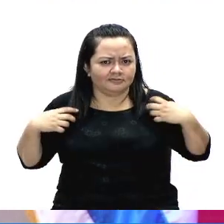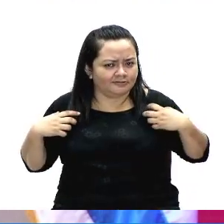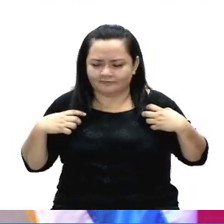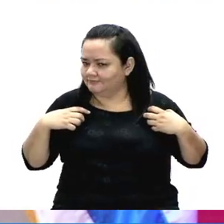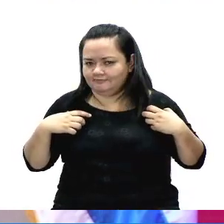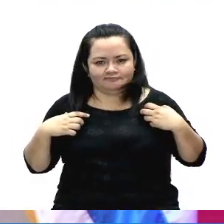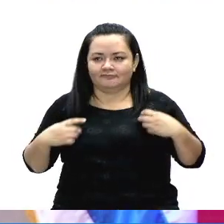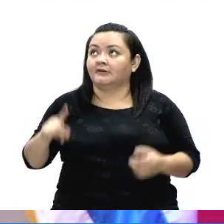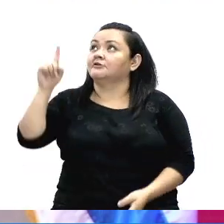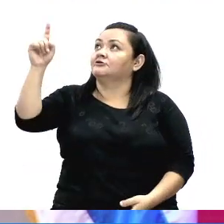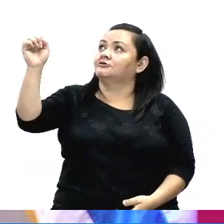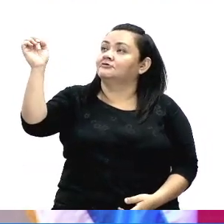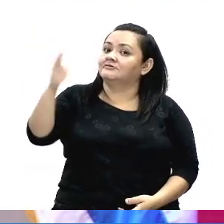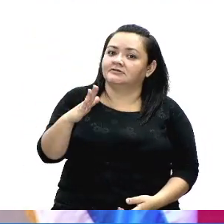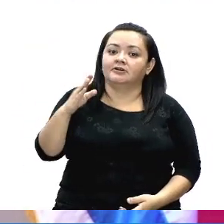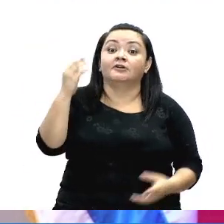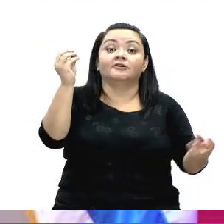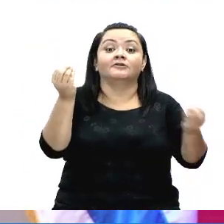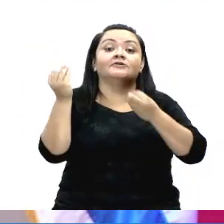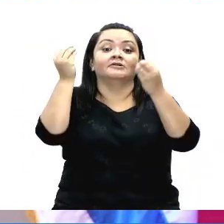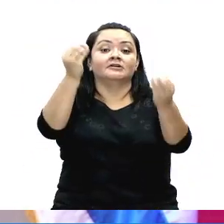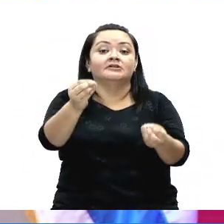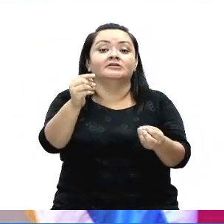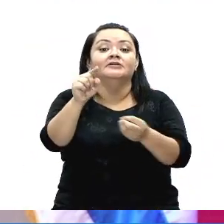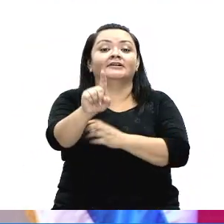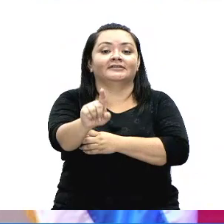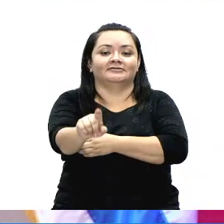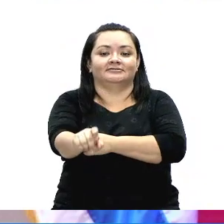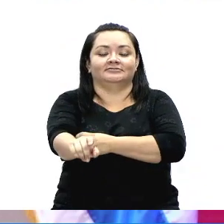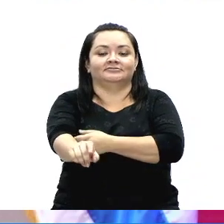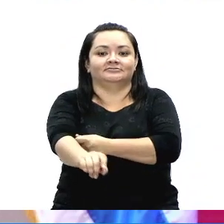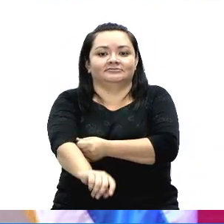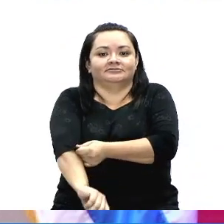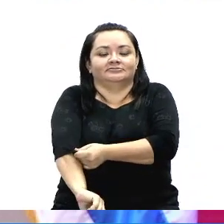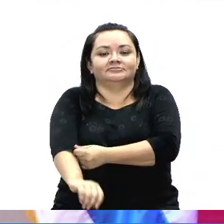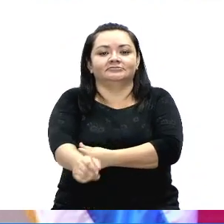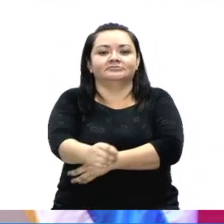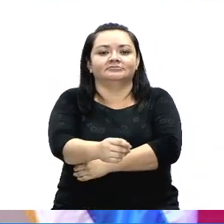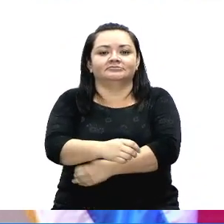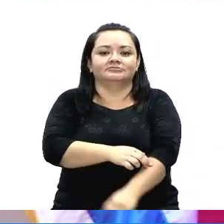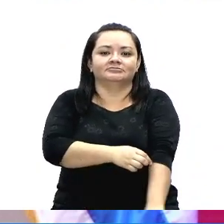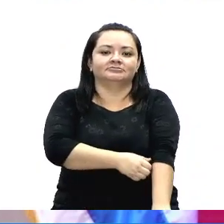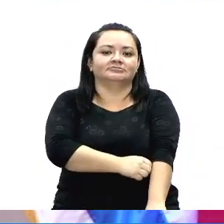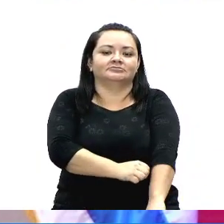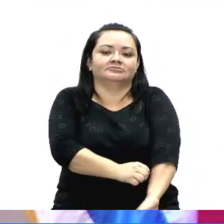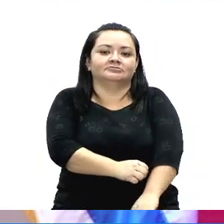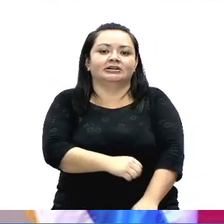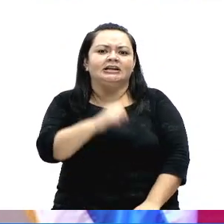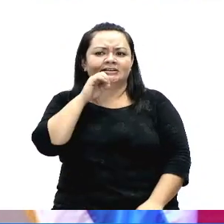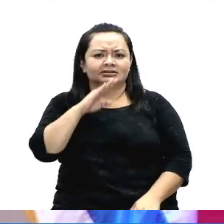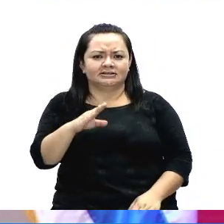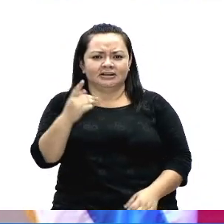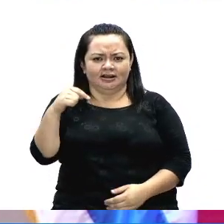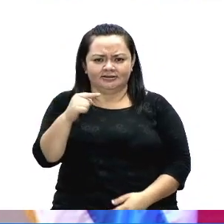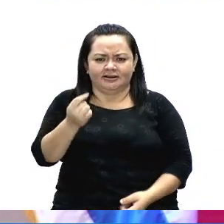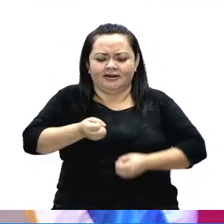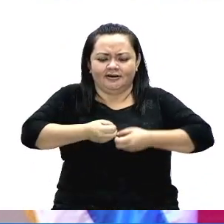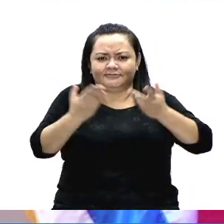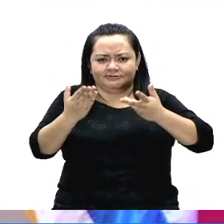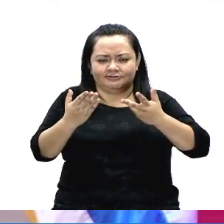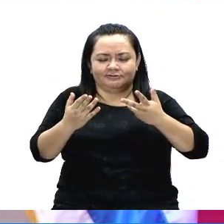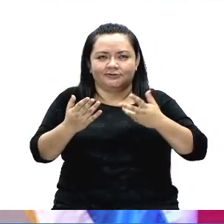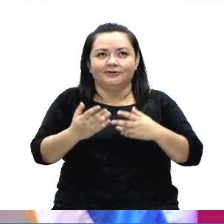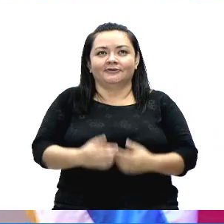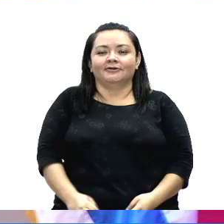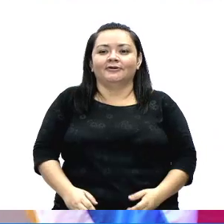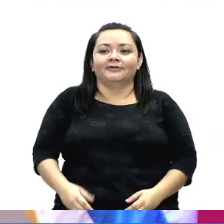lo que dios ha dispuesto y te ha traído para él y todavía dice aquella expresión verdad y mucho